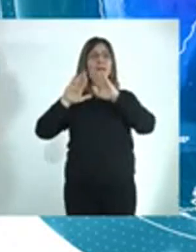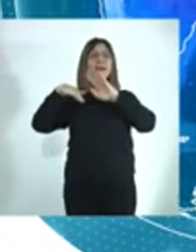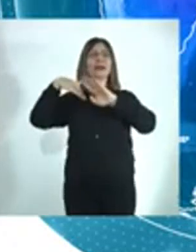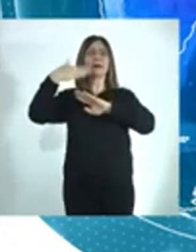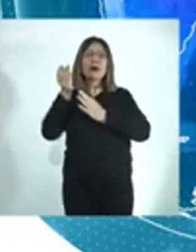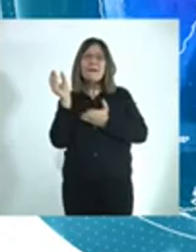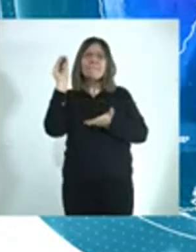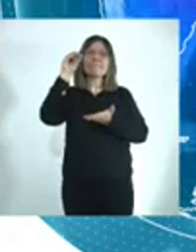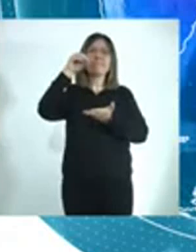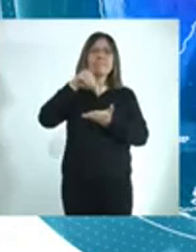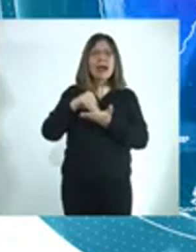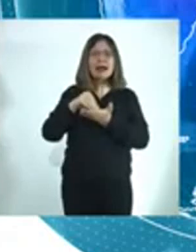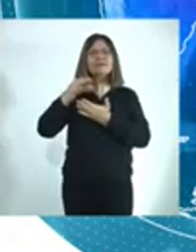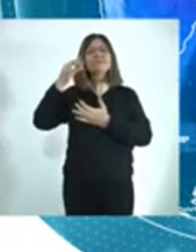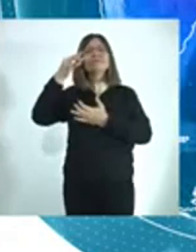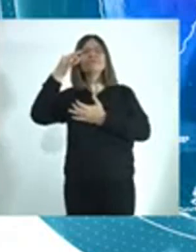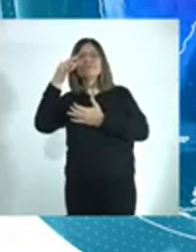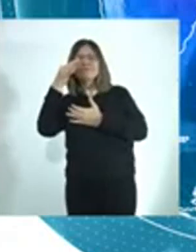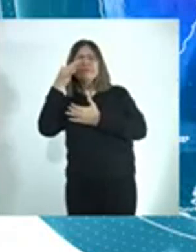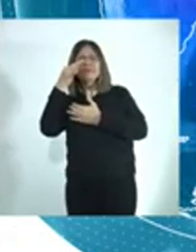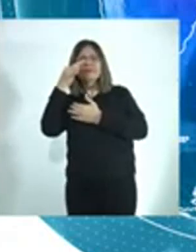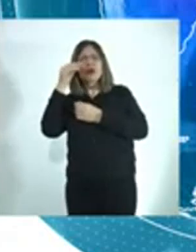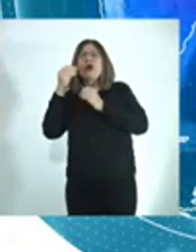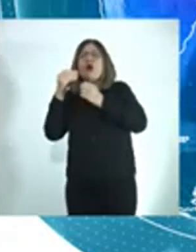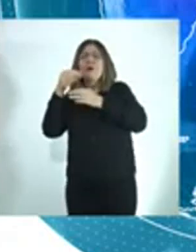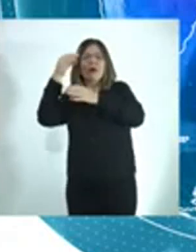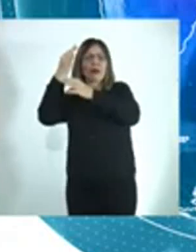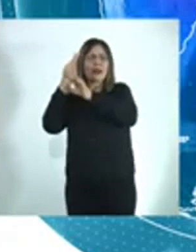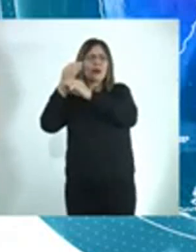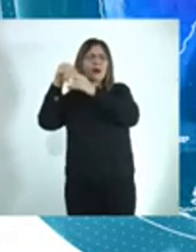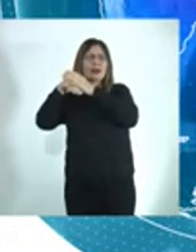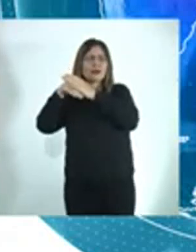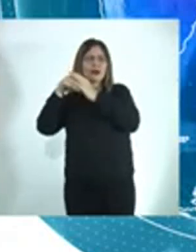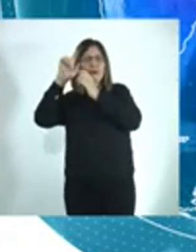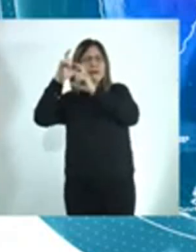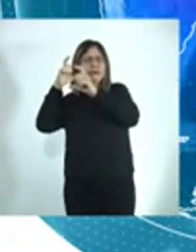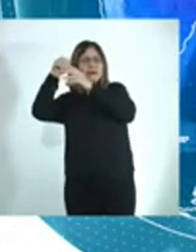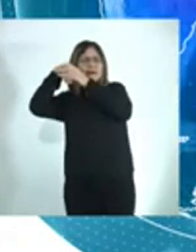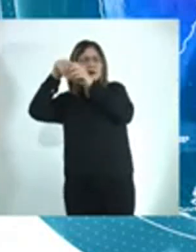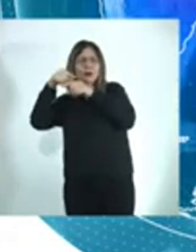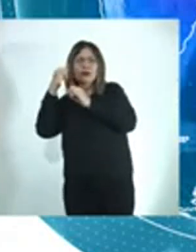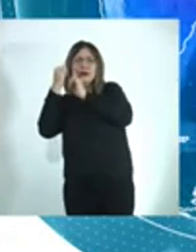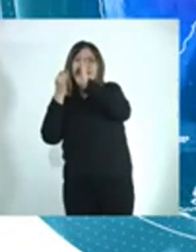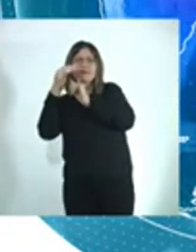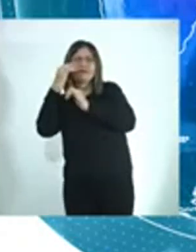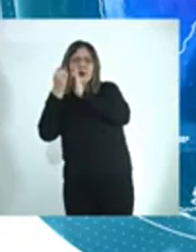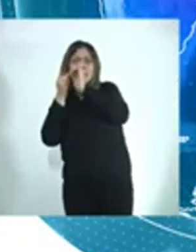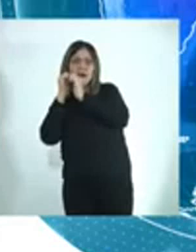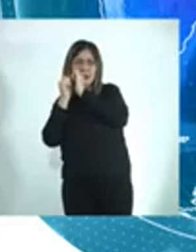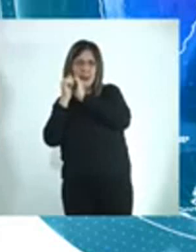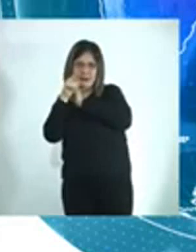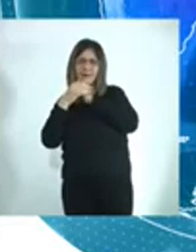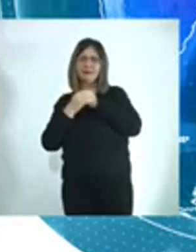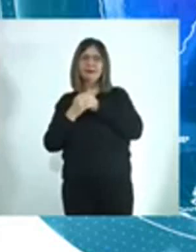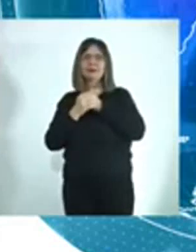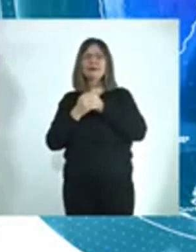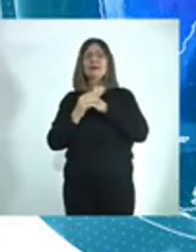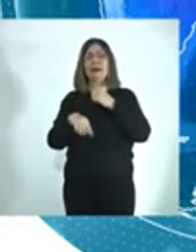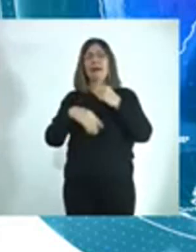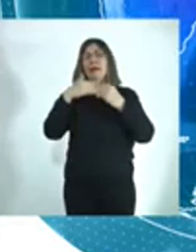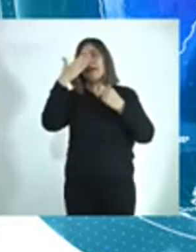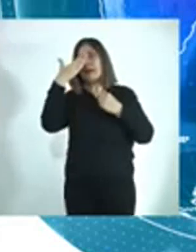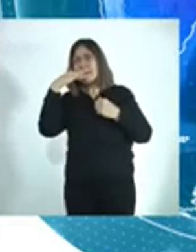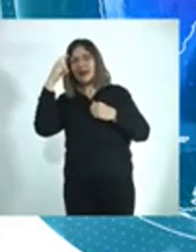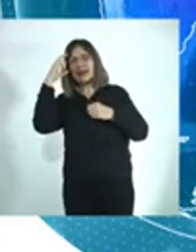experiencia educativa acompañada de una interesante entrevista. Y luego, aproximadamente es 10:30 de la mañana, en